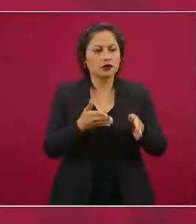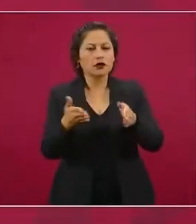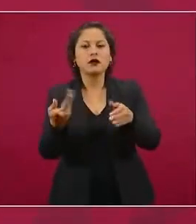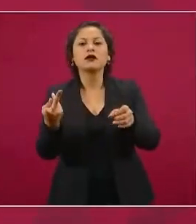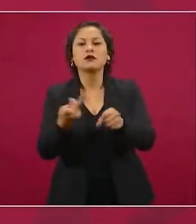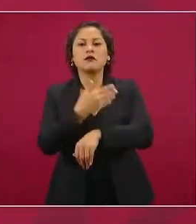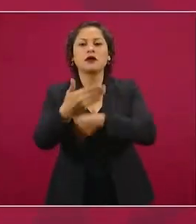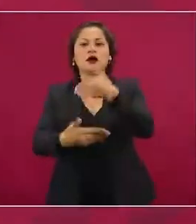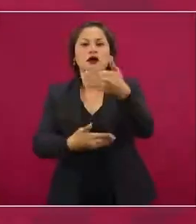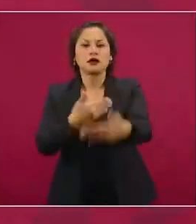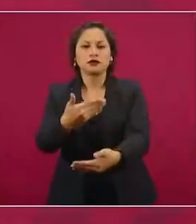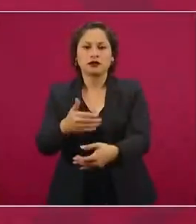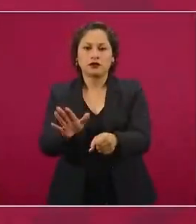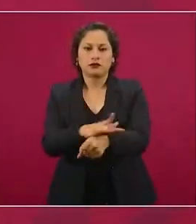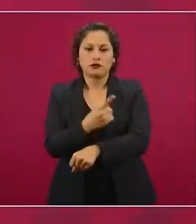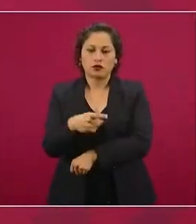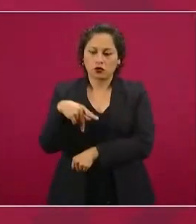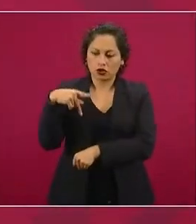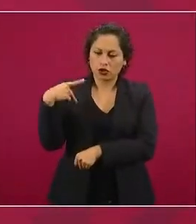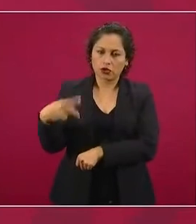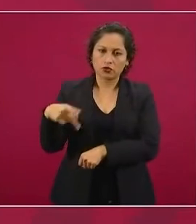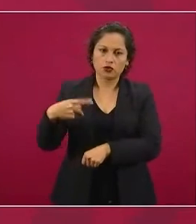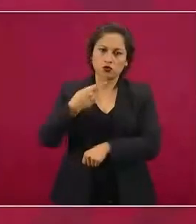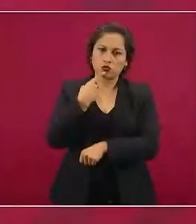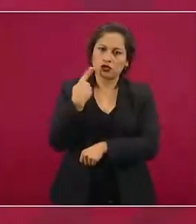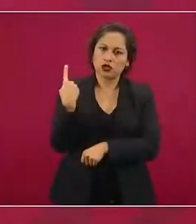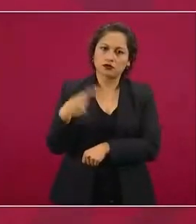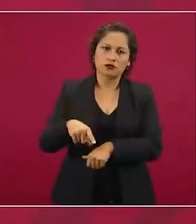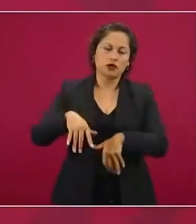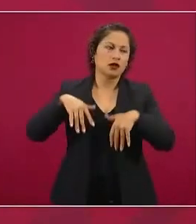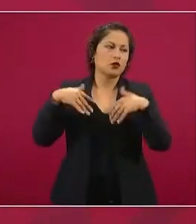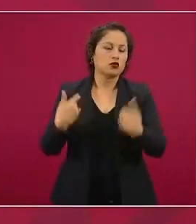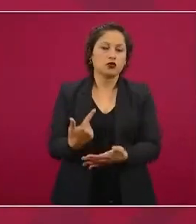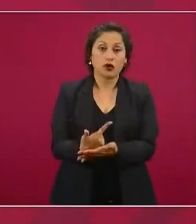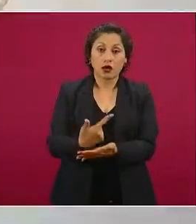porque fue gravísimo lo que denunció.